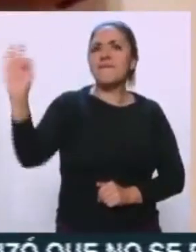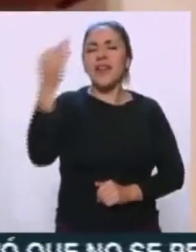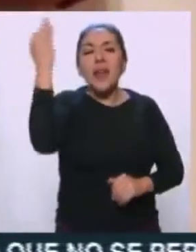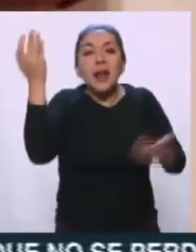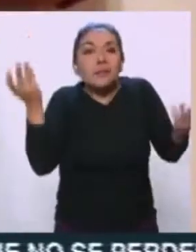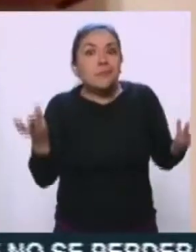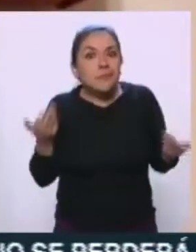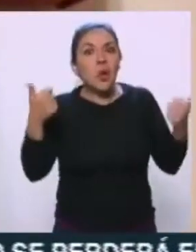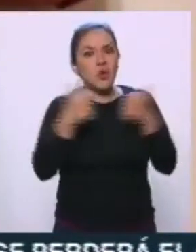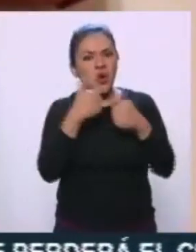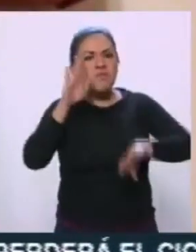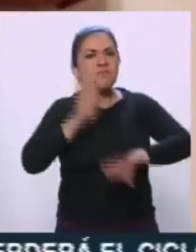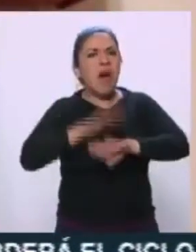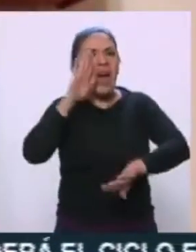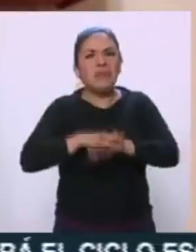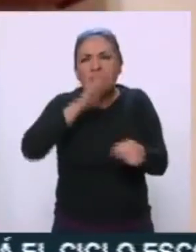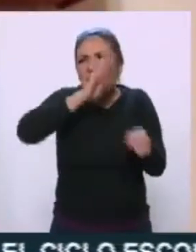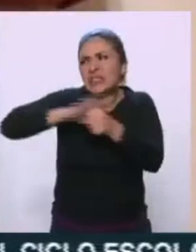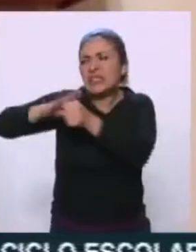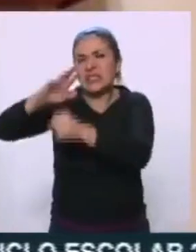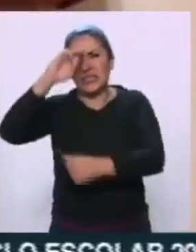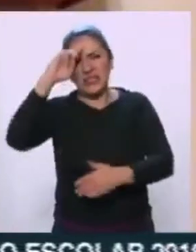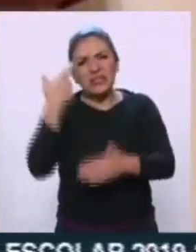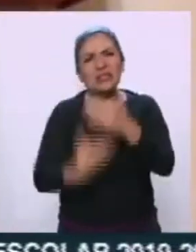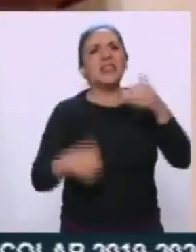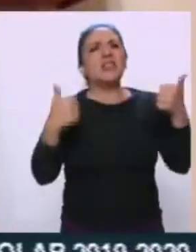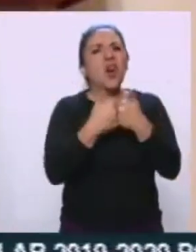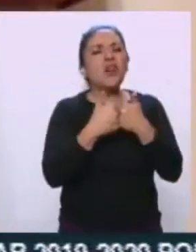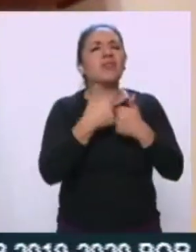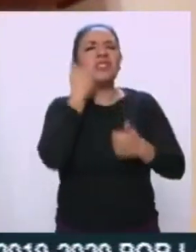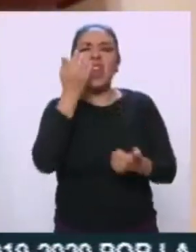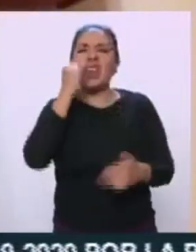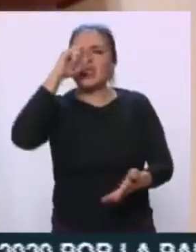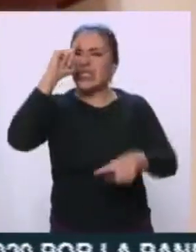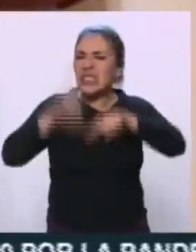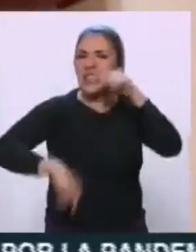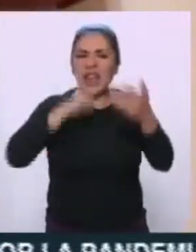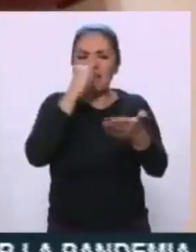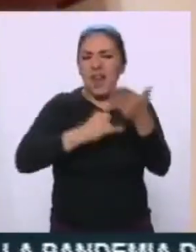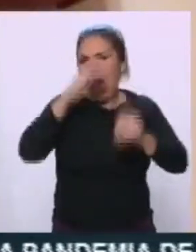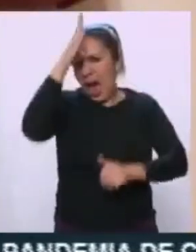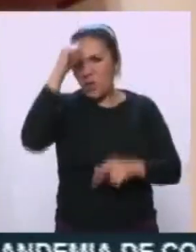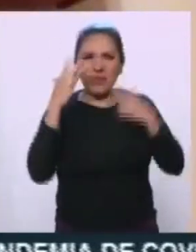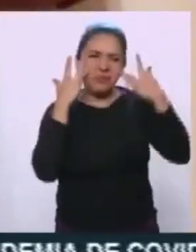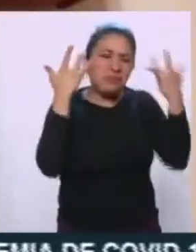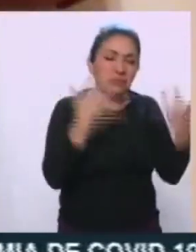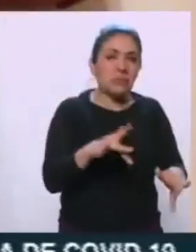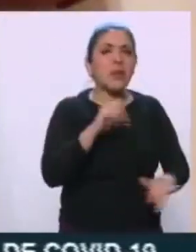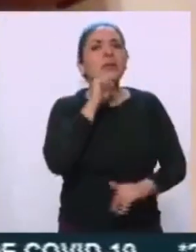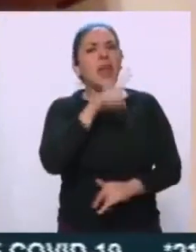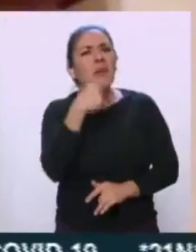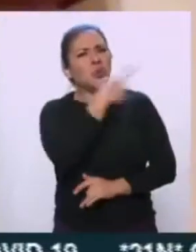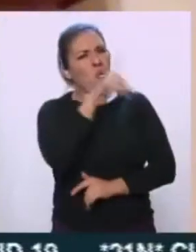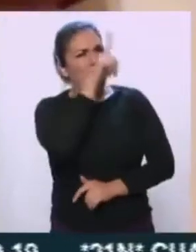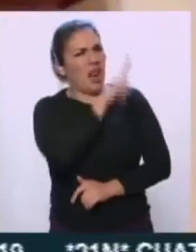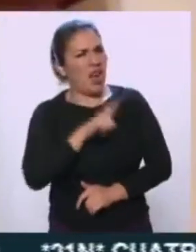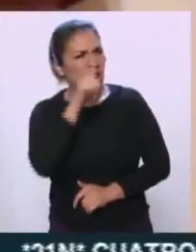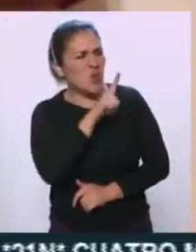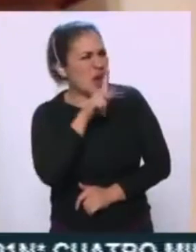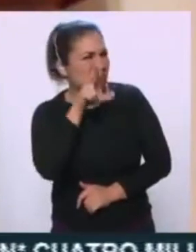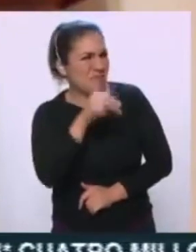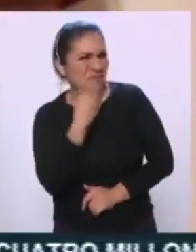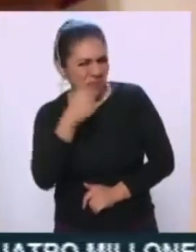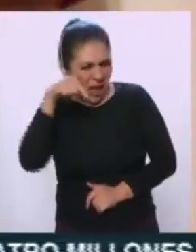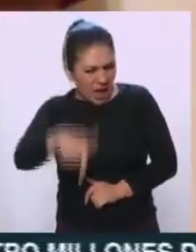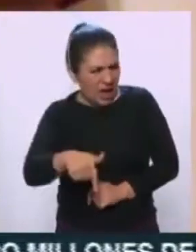con nuevos pactos fiscales o salirse del pacto fiscal, sino también con un lenguaje que la oposición